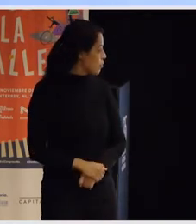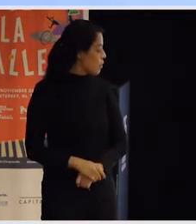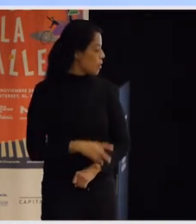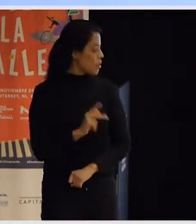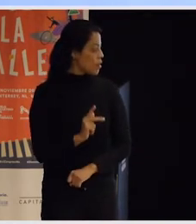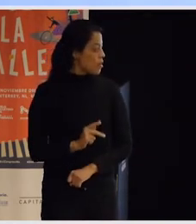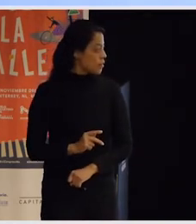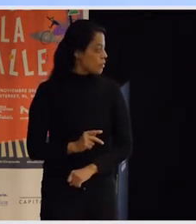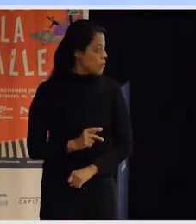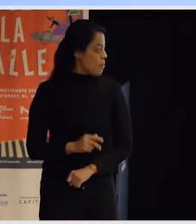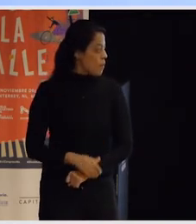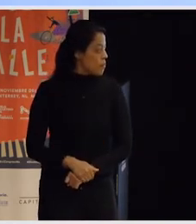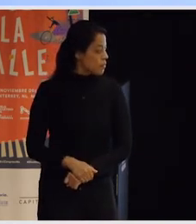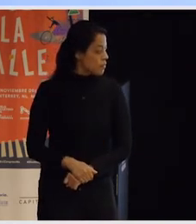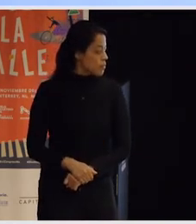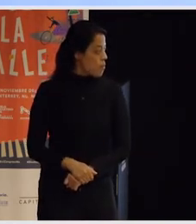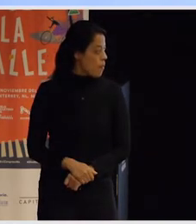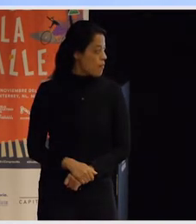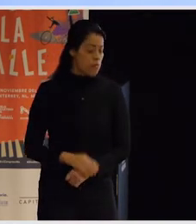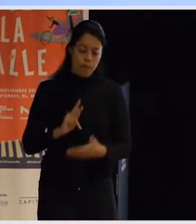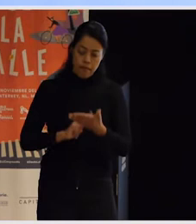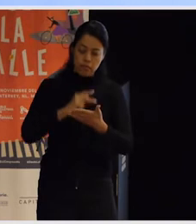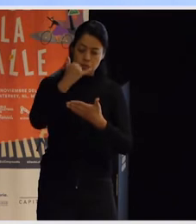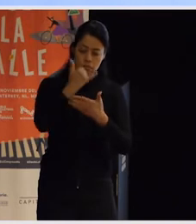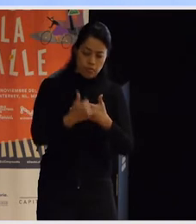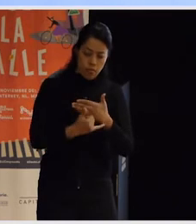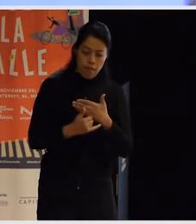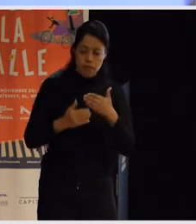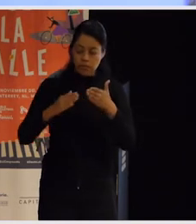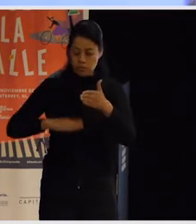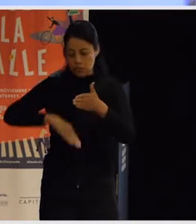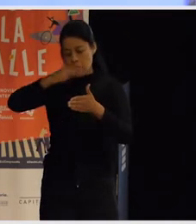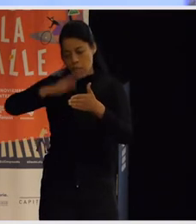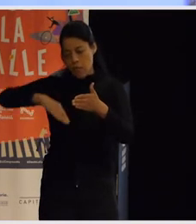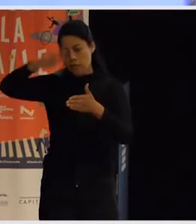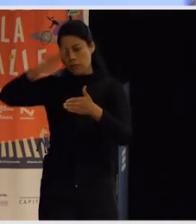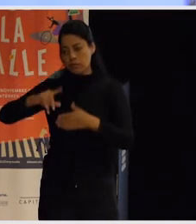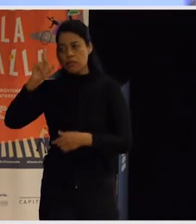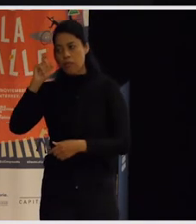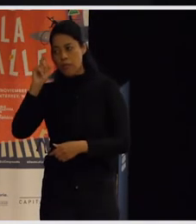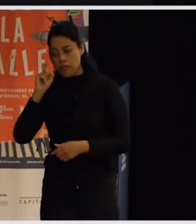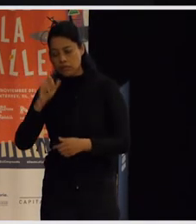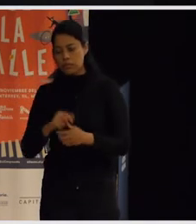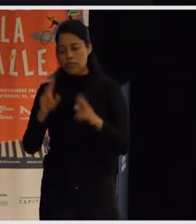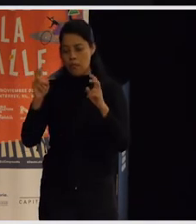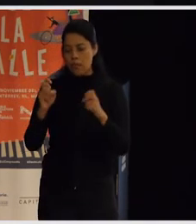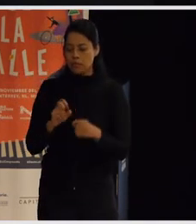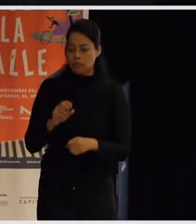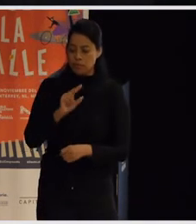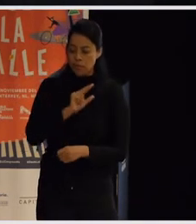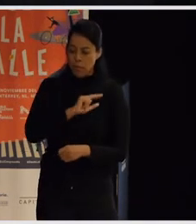pudo pero es todo un proyecto de morales sobre el agua y sobre las especies endémicas